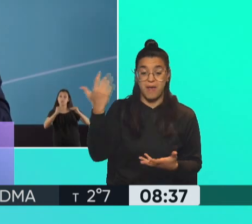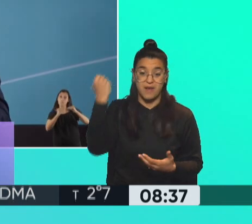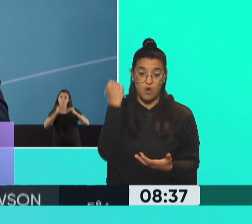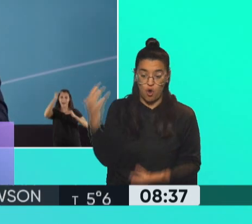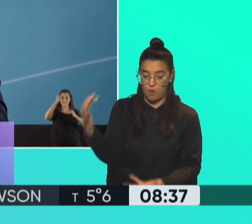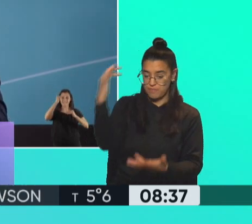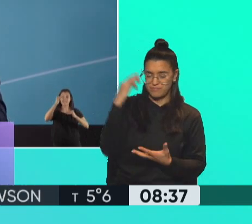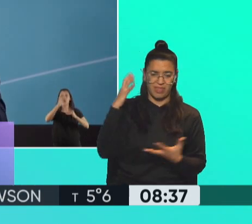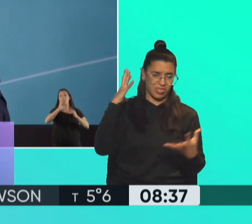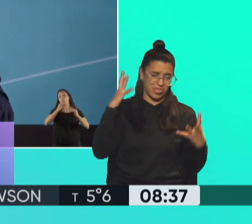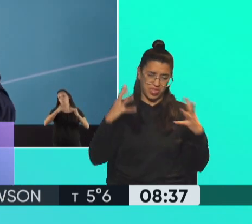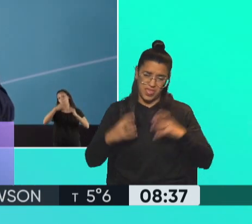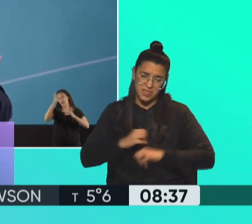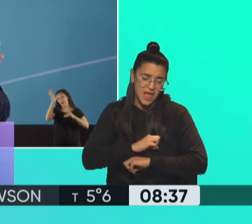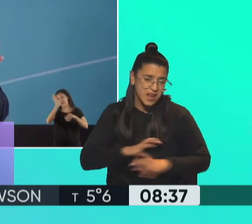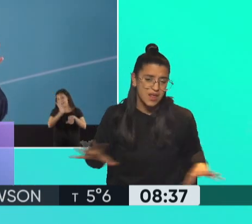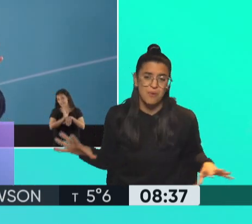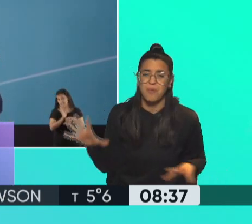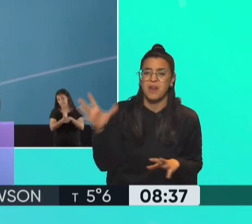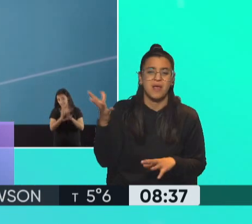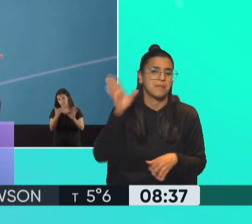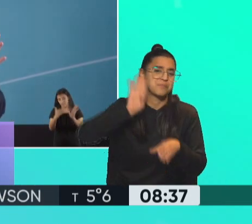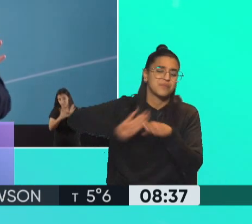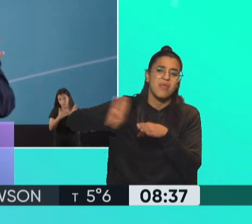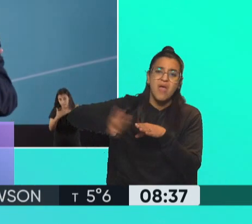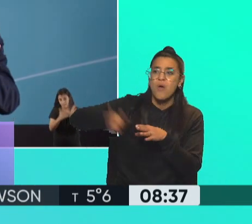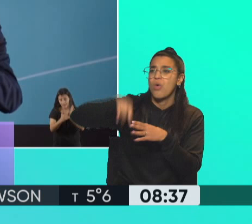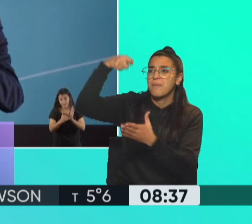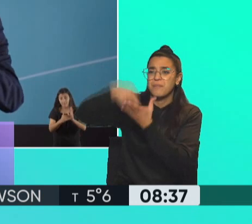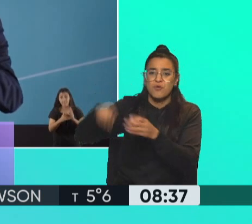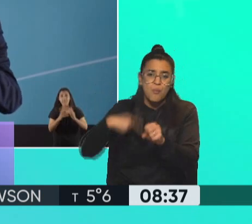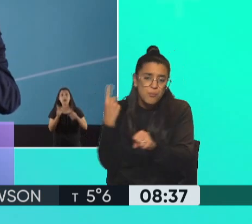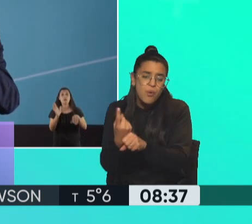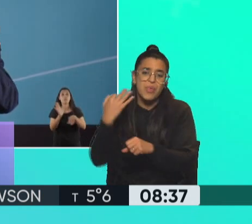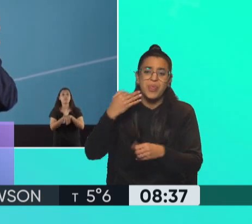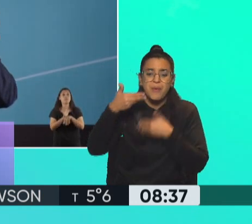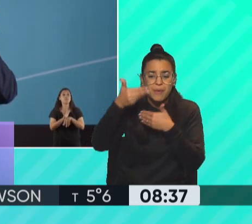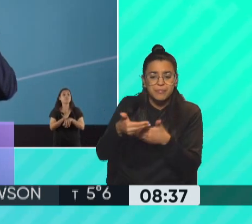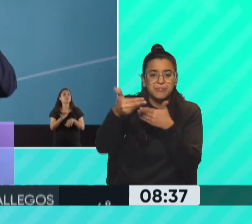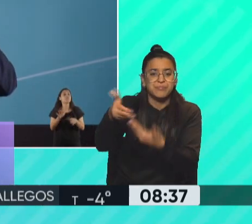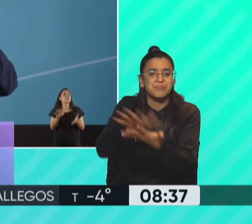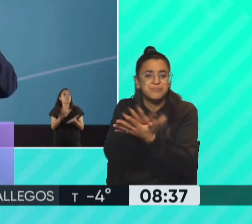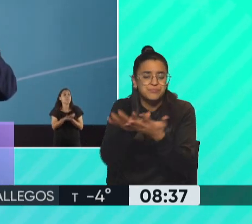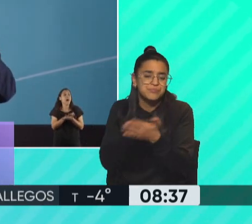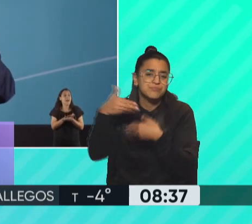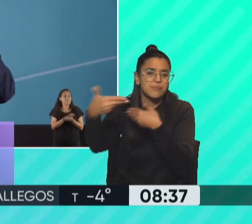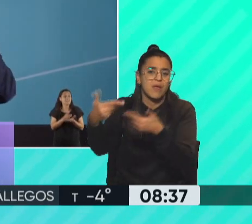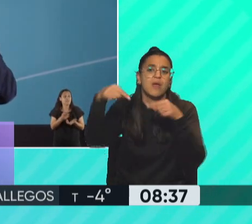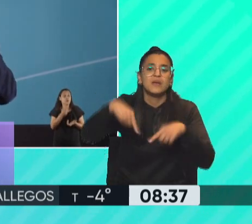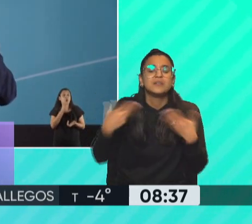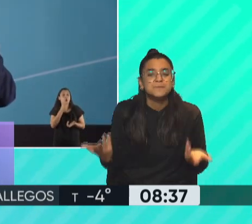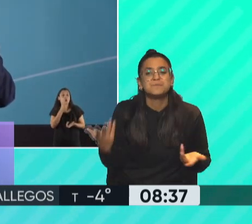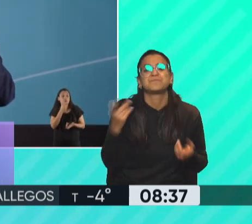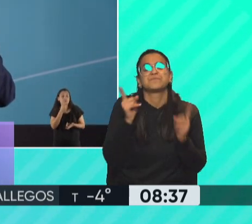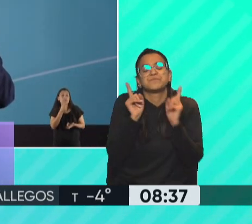la recibe devastada, ¿no? En un estado de default externo y reperfilamiento interno, con lo cual